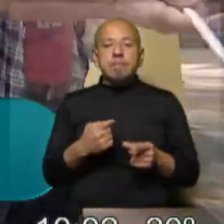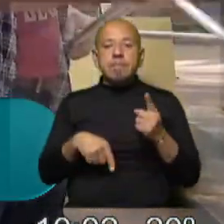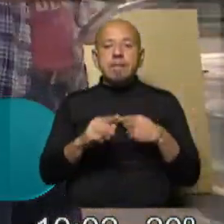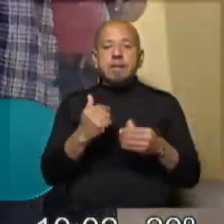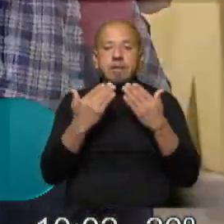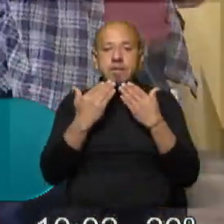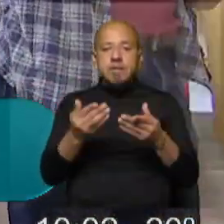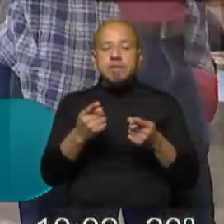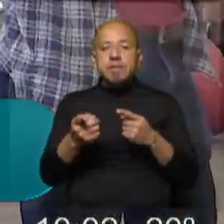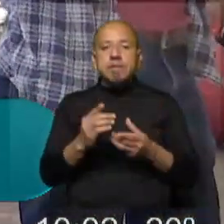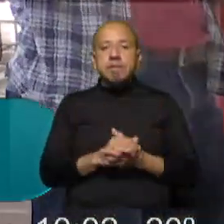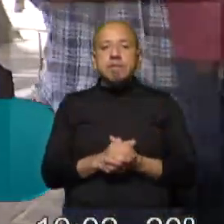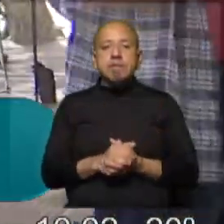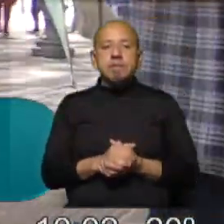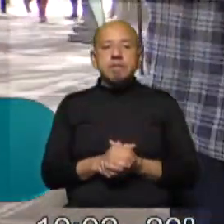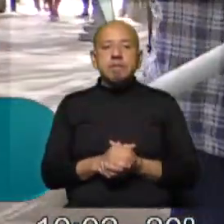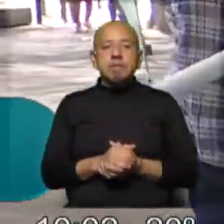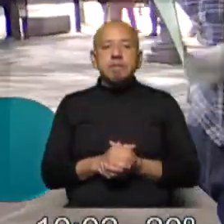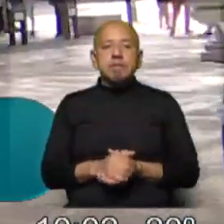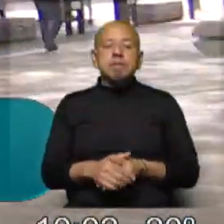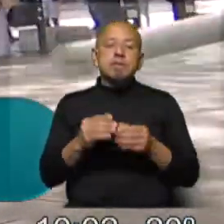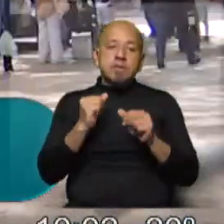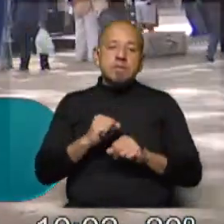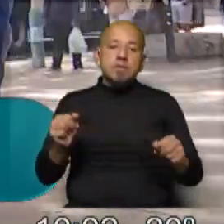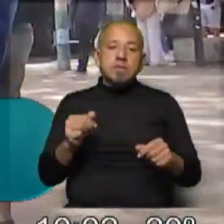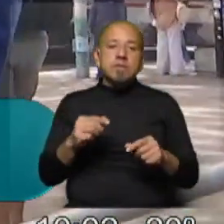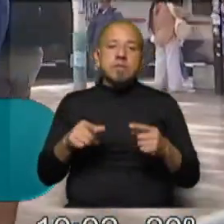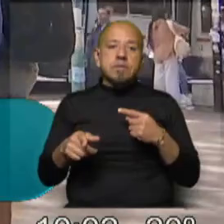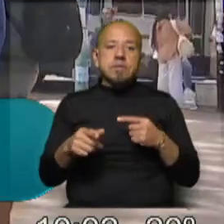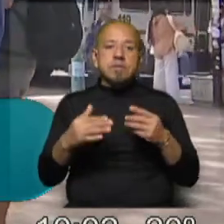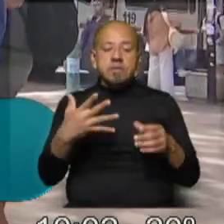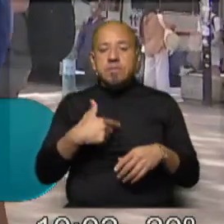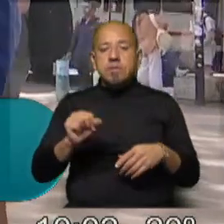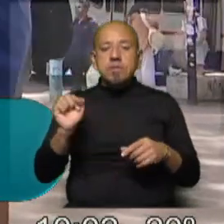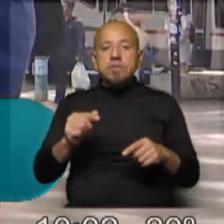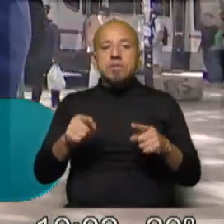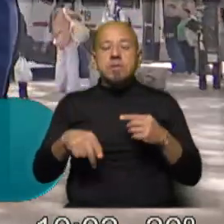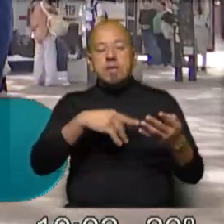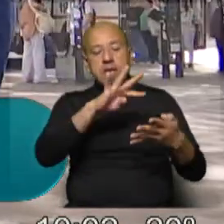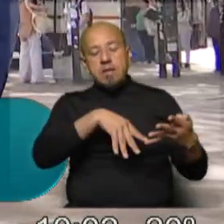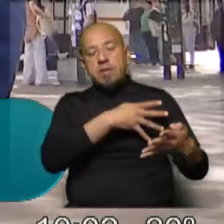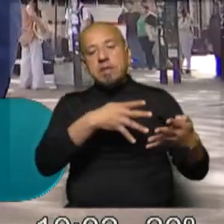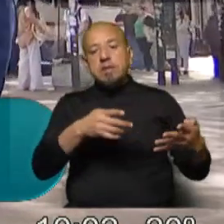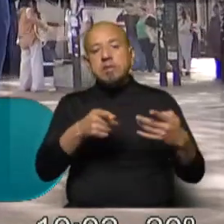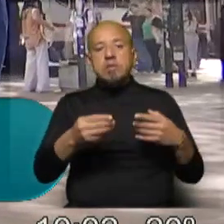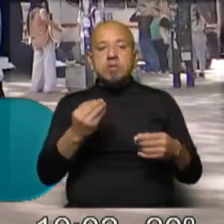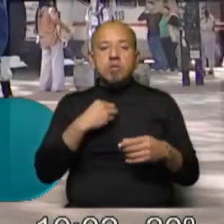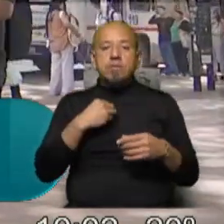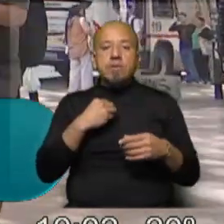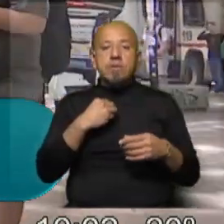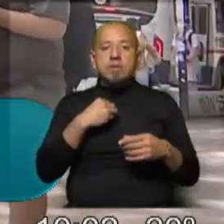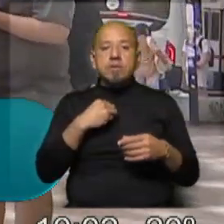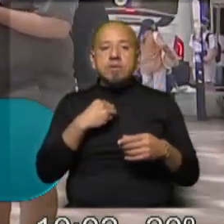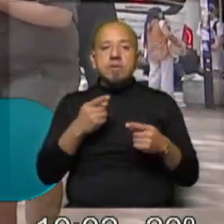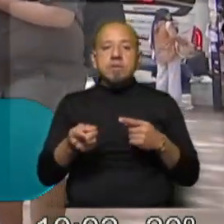agradecer a Carolina, que hoy capaz que si la podemos ver en algún lugar, que la vamos a llevarnos al manaque. La verdad que confió en nosotros, en darnos un